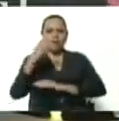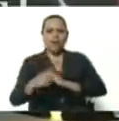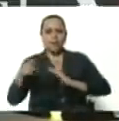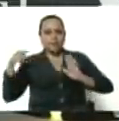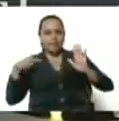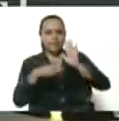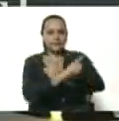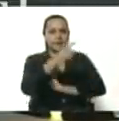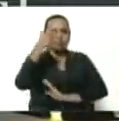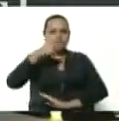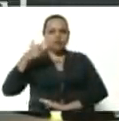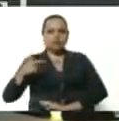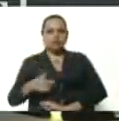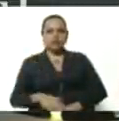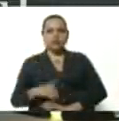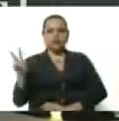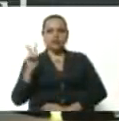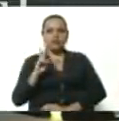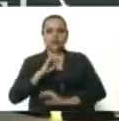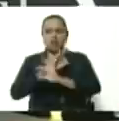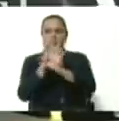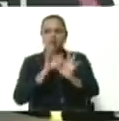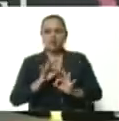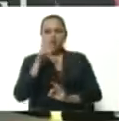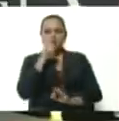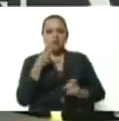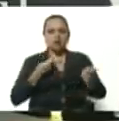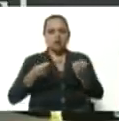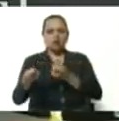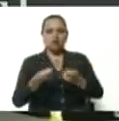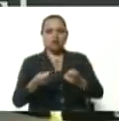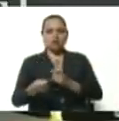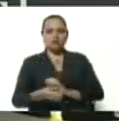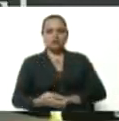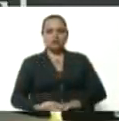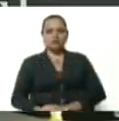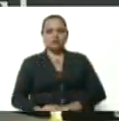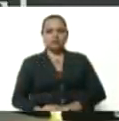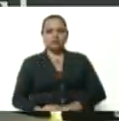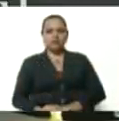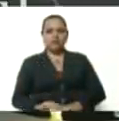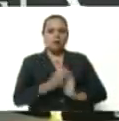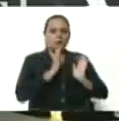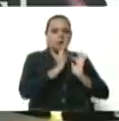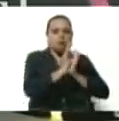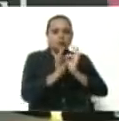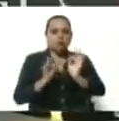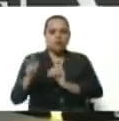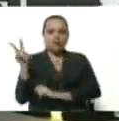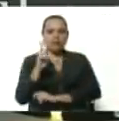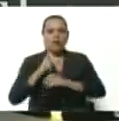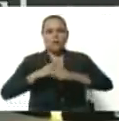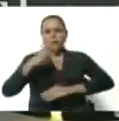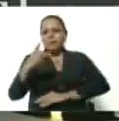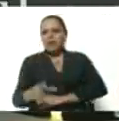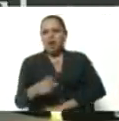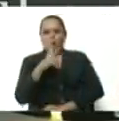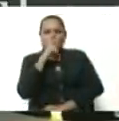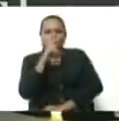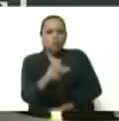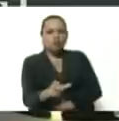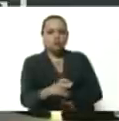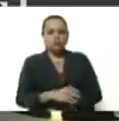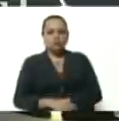gente a Venezuela de manera no controlada, para contaminar a Venezuela. Es un plan perverso,